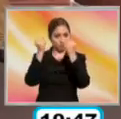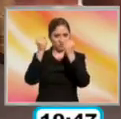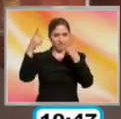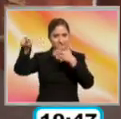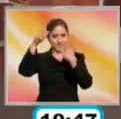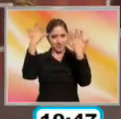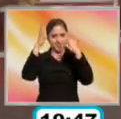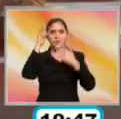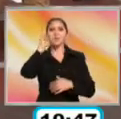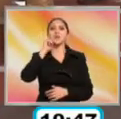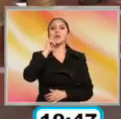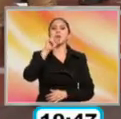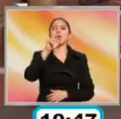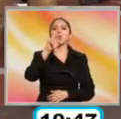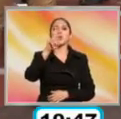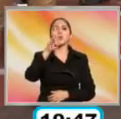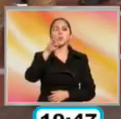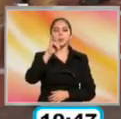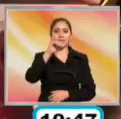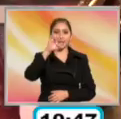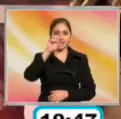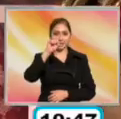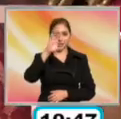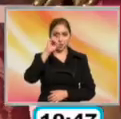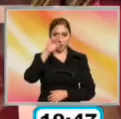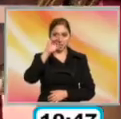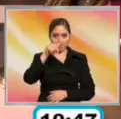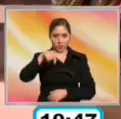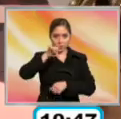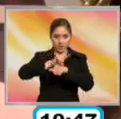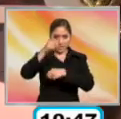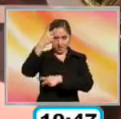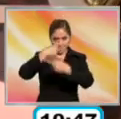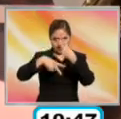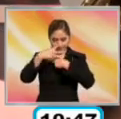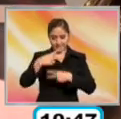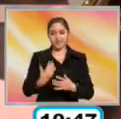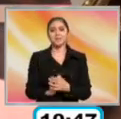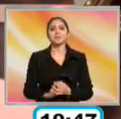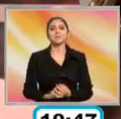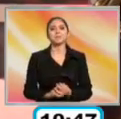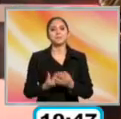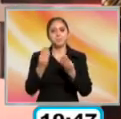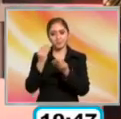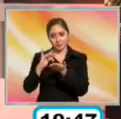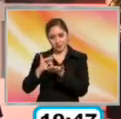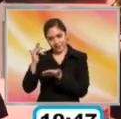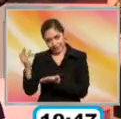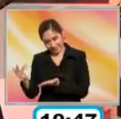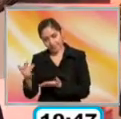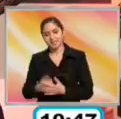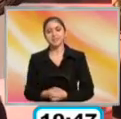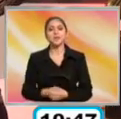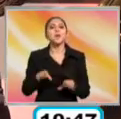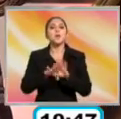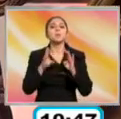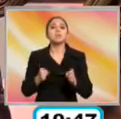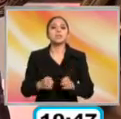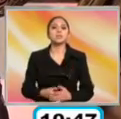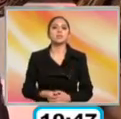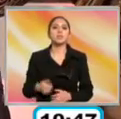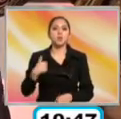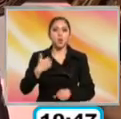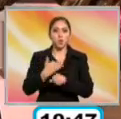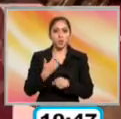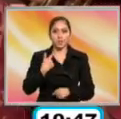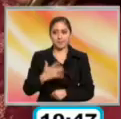aplauso para Rubí Escobar, que se encuentra con nosotros. Muchas gracias, Dani. Muchas gracias, Dani. ¿Cómo Muchas estás? gracias. Híjole, muriéndome